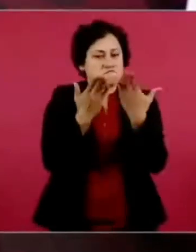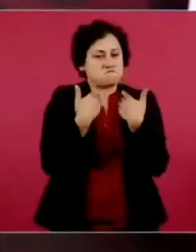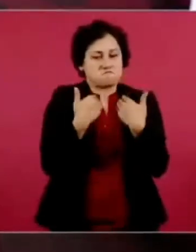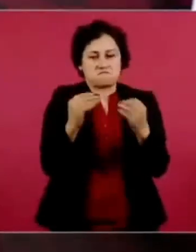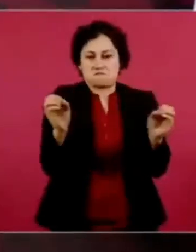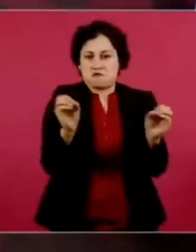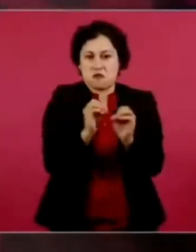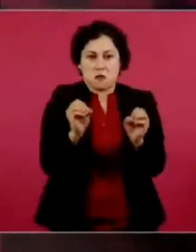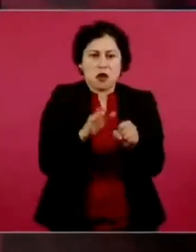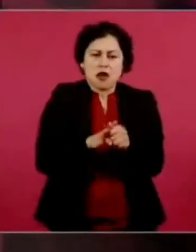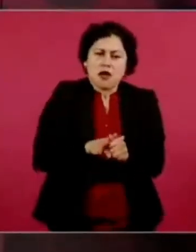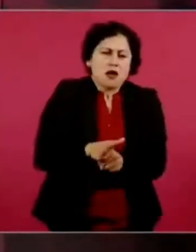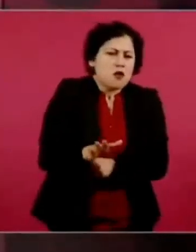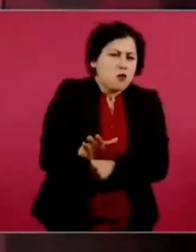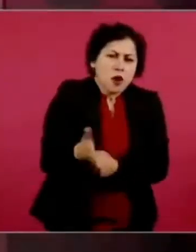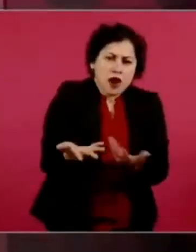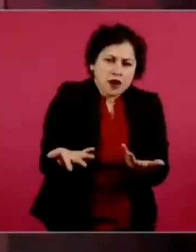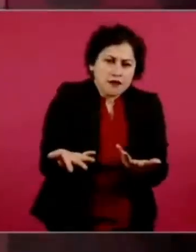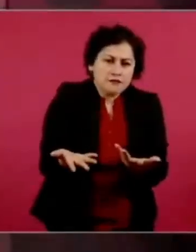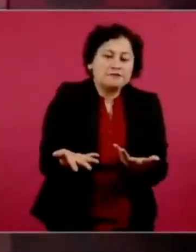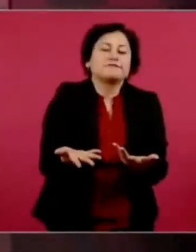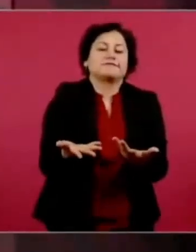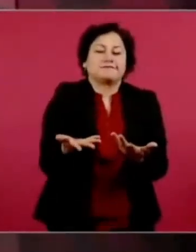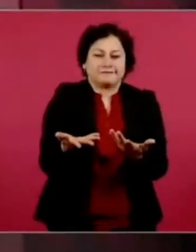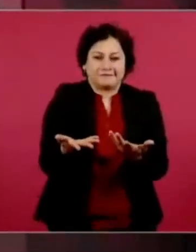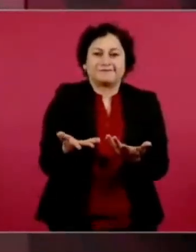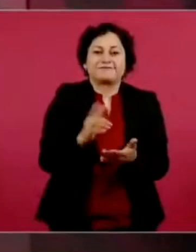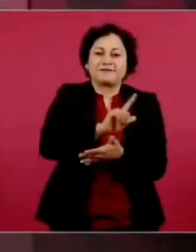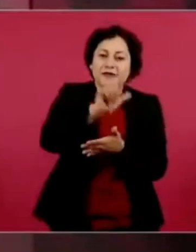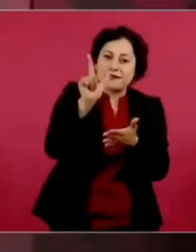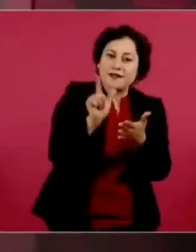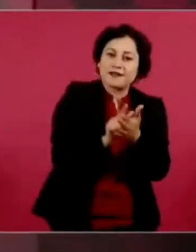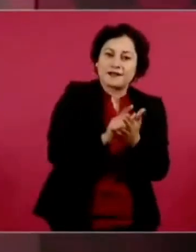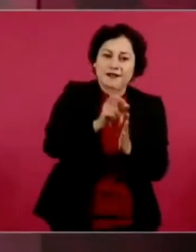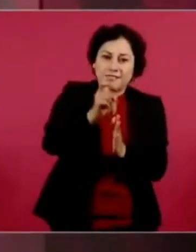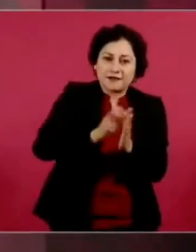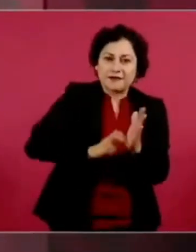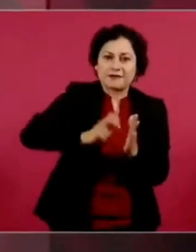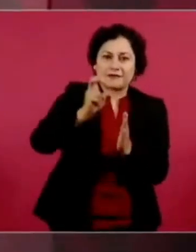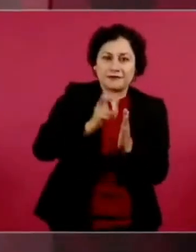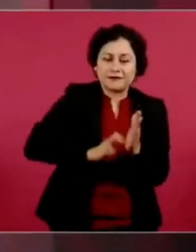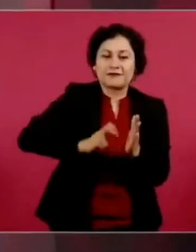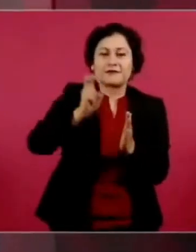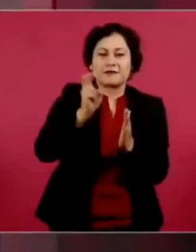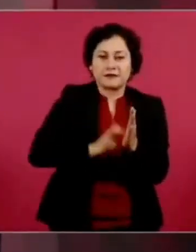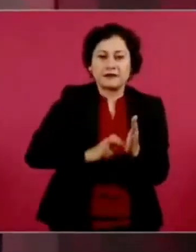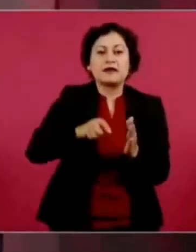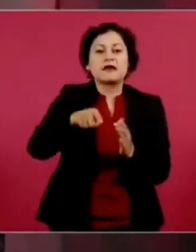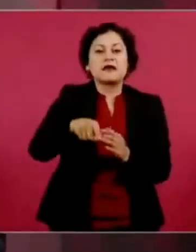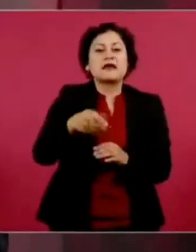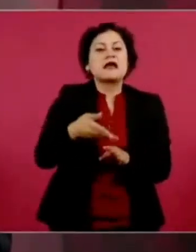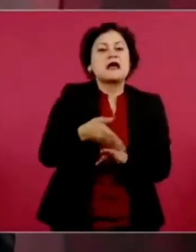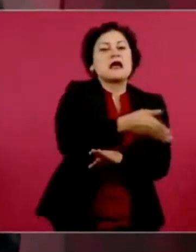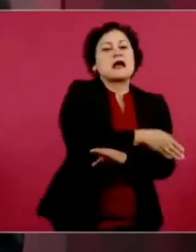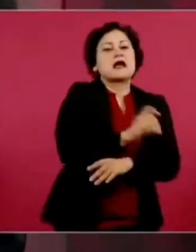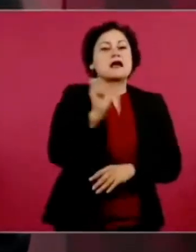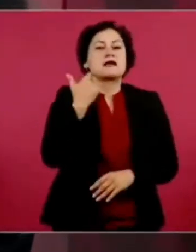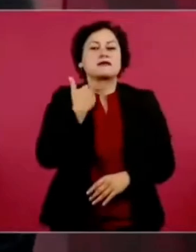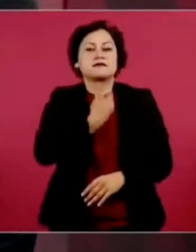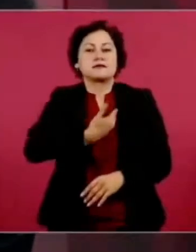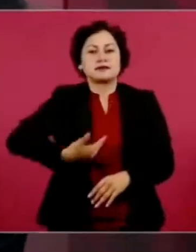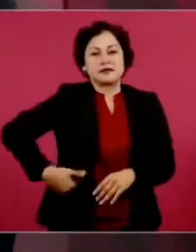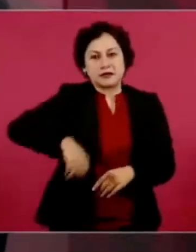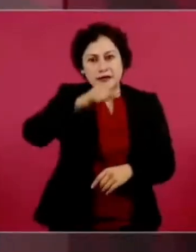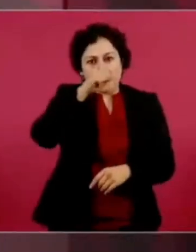Me refiero a las reformas promovidas por Benito Juárez García y los liberales